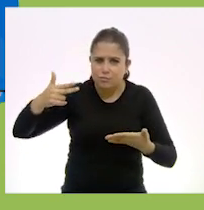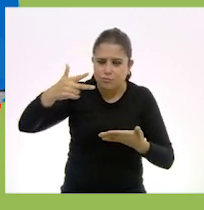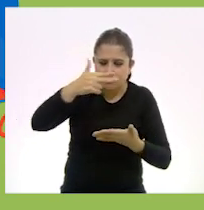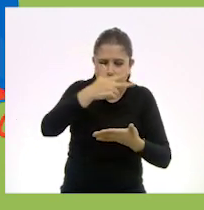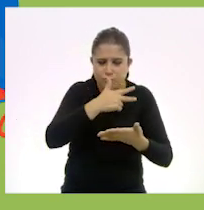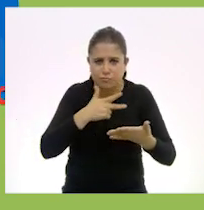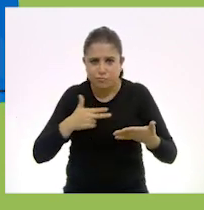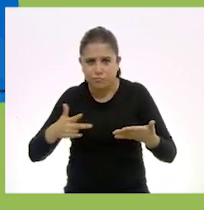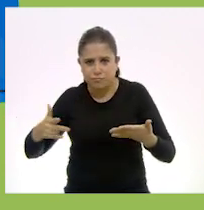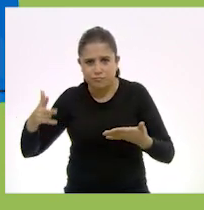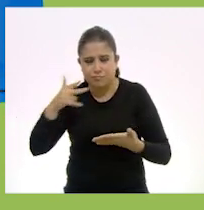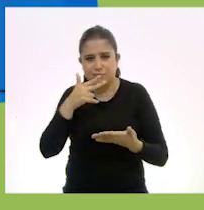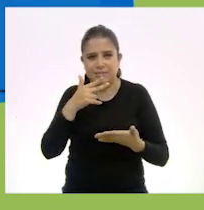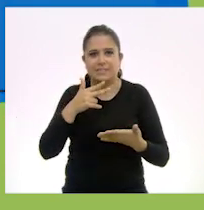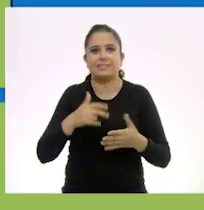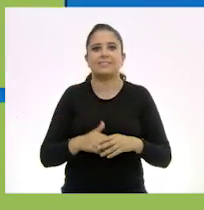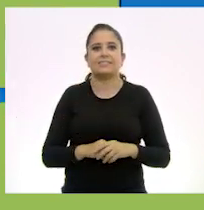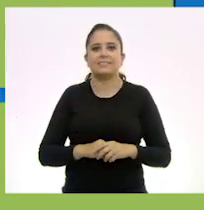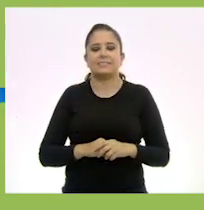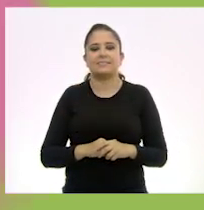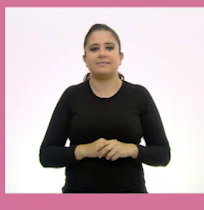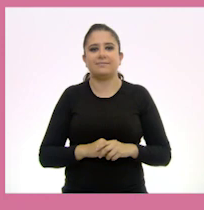las líneas marcadas.